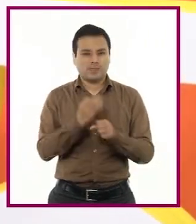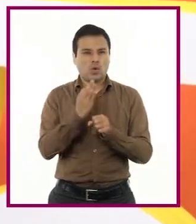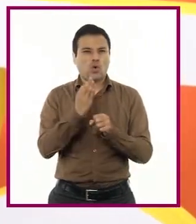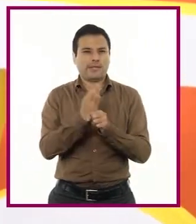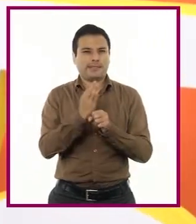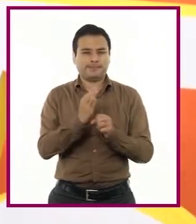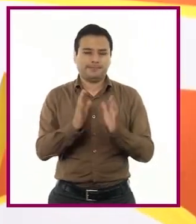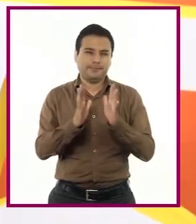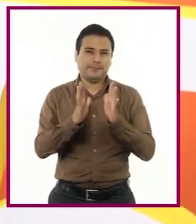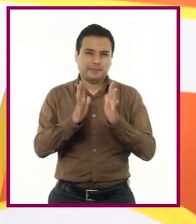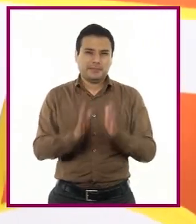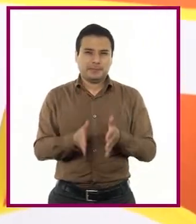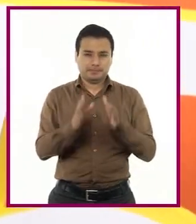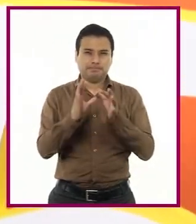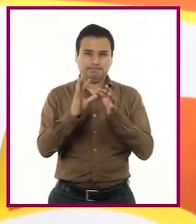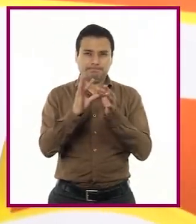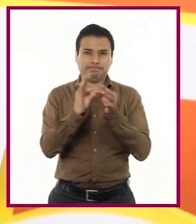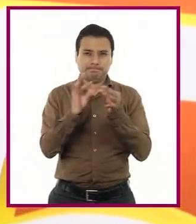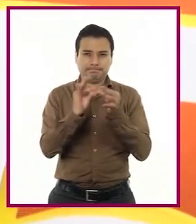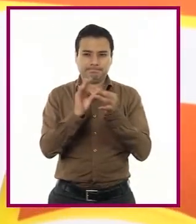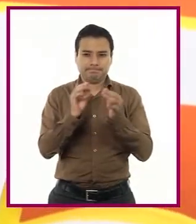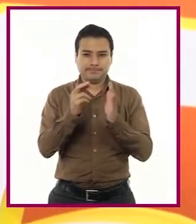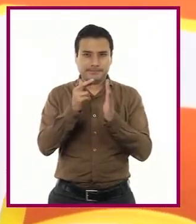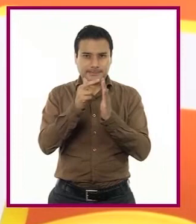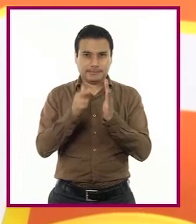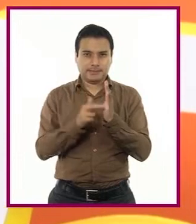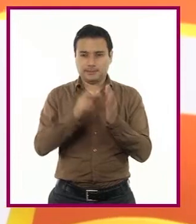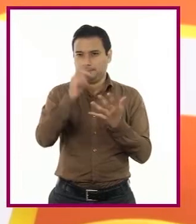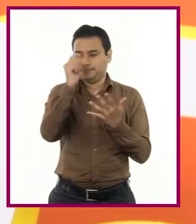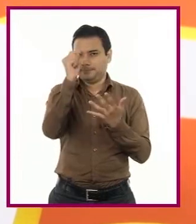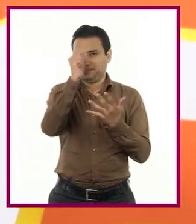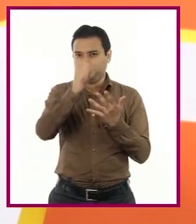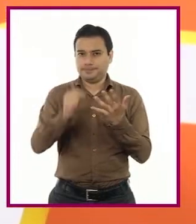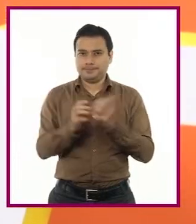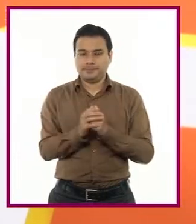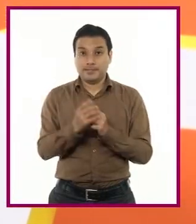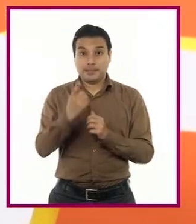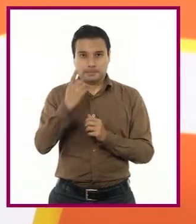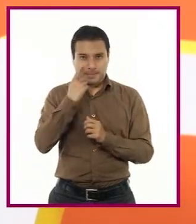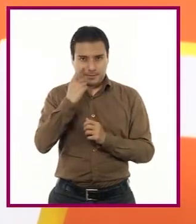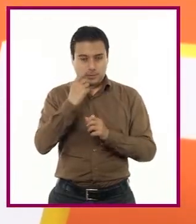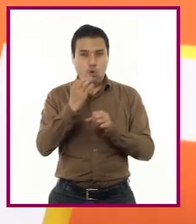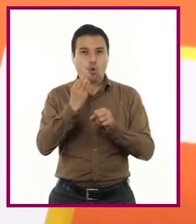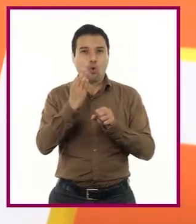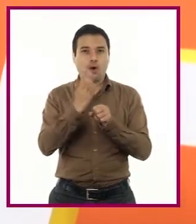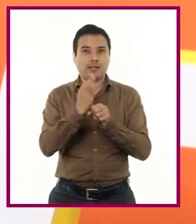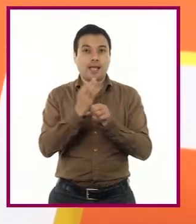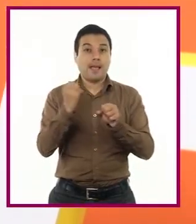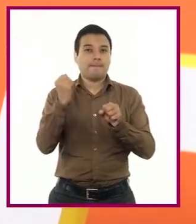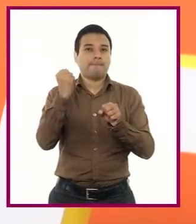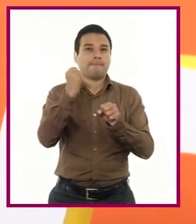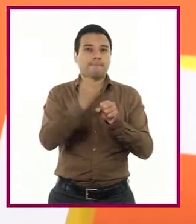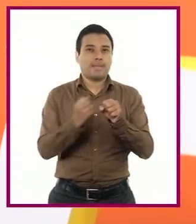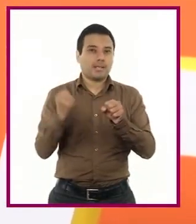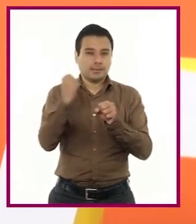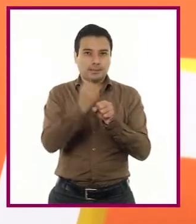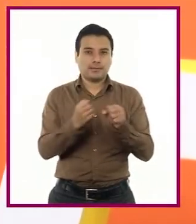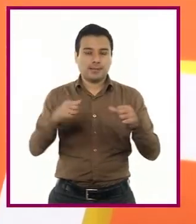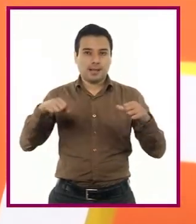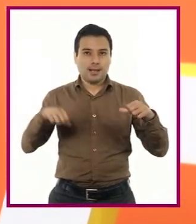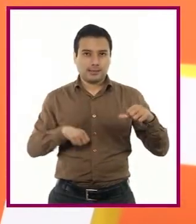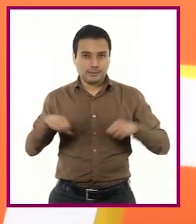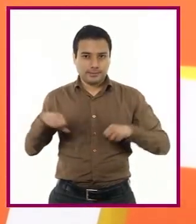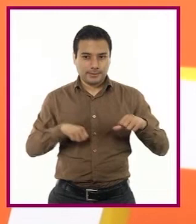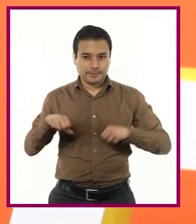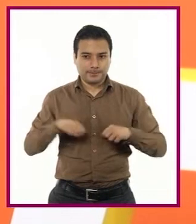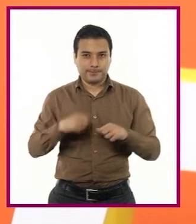los criterios de congruencia de los triángulos, alumnas y alumnos, practiquemos lo aprendido a través del siguiente reto. Se